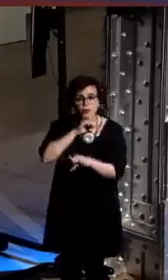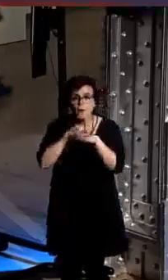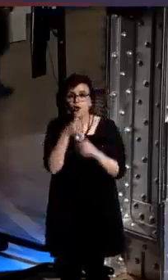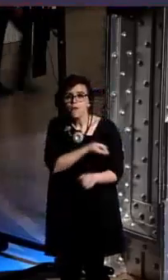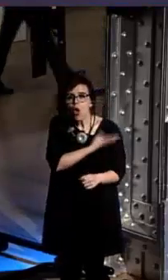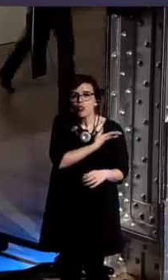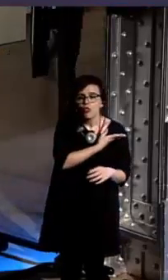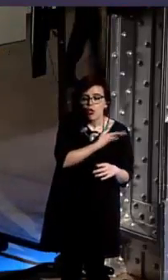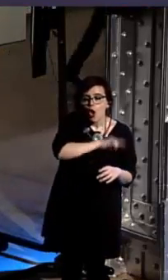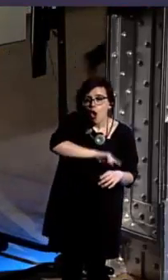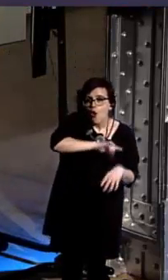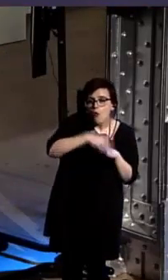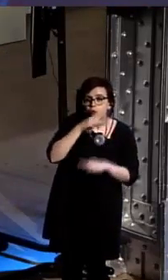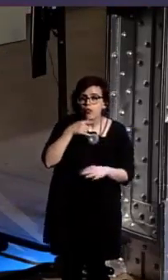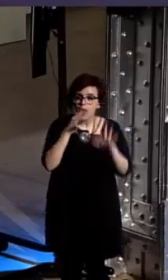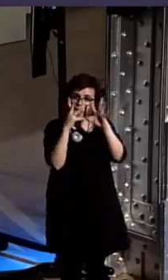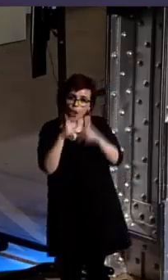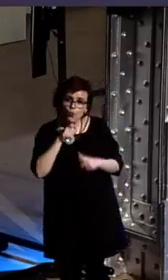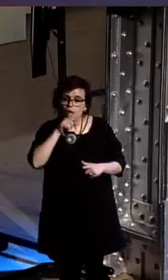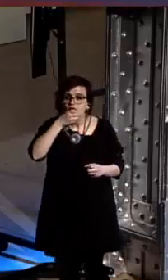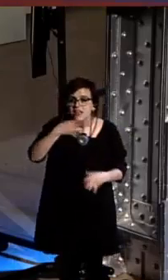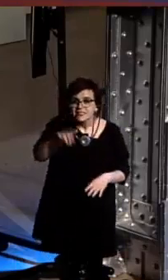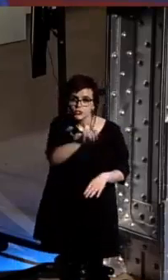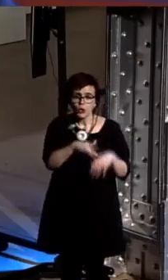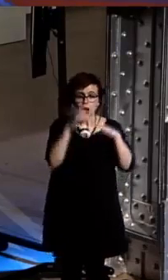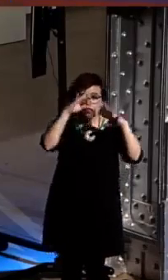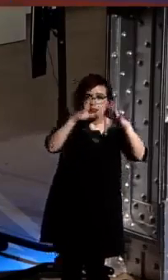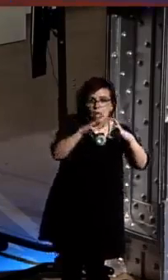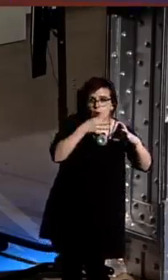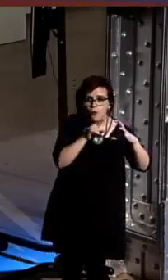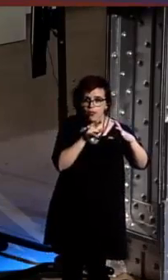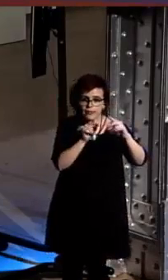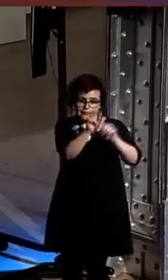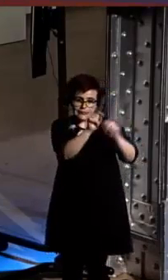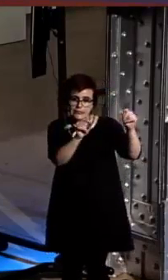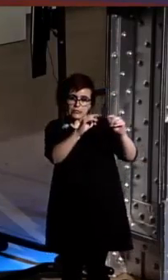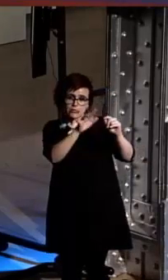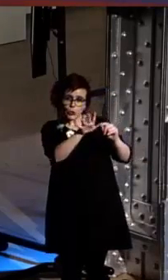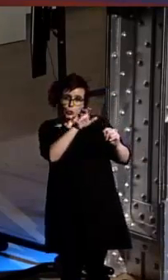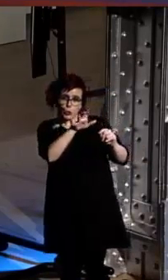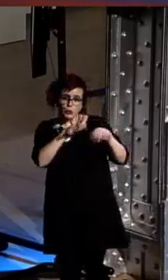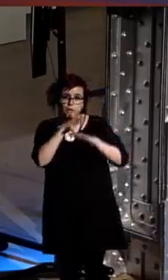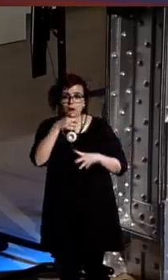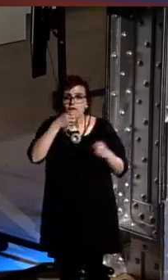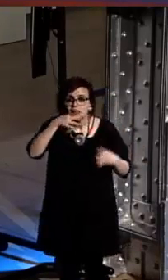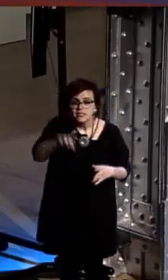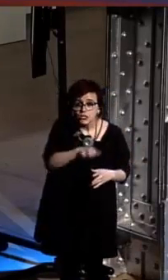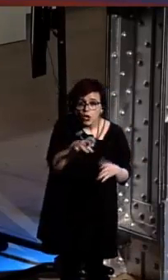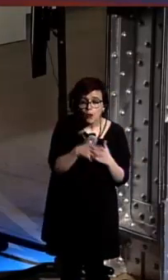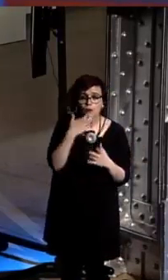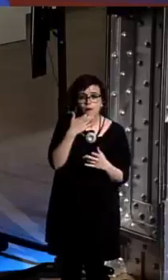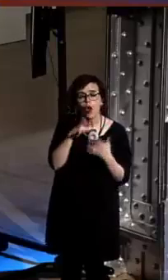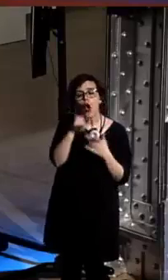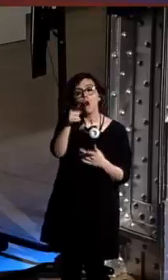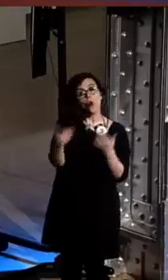las emociones? ¿Conocemos el cerebro lo suficiente como para monitorizar eso que sentimos? Oiga, hoy usted al final